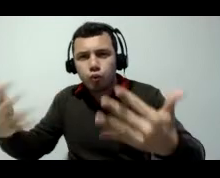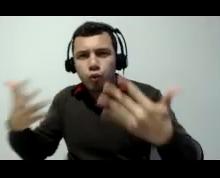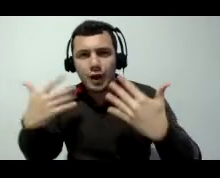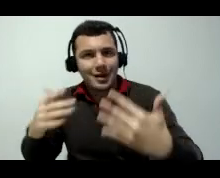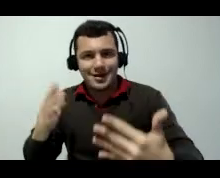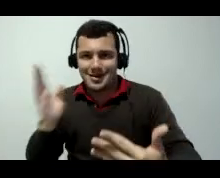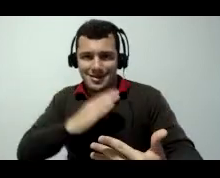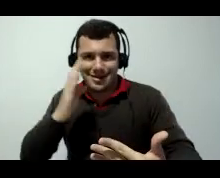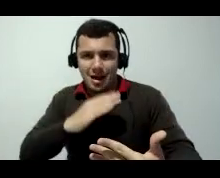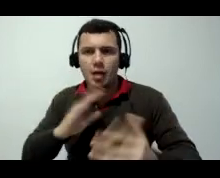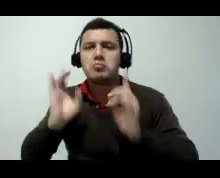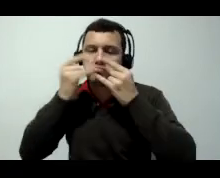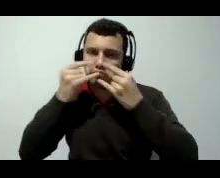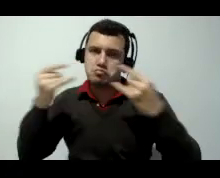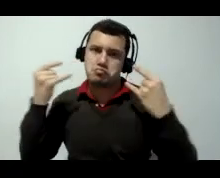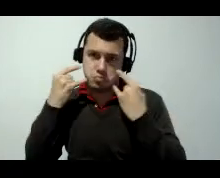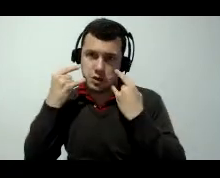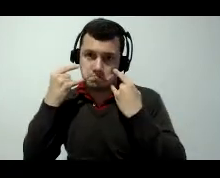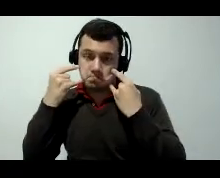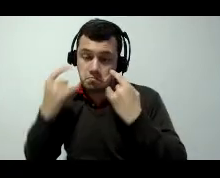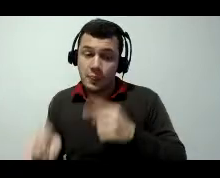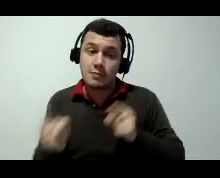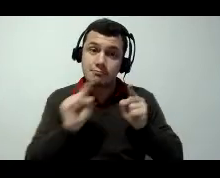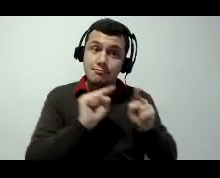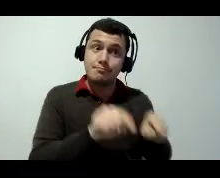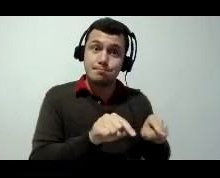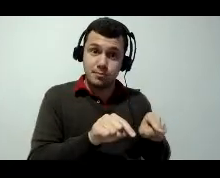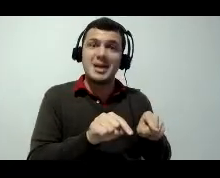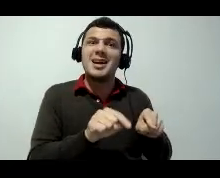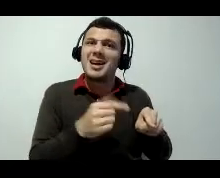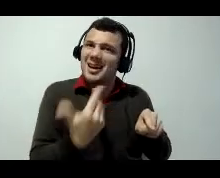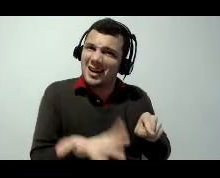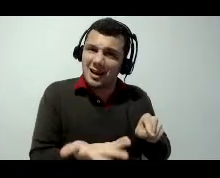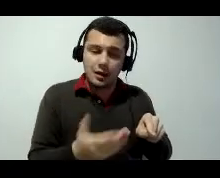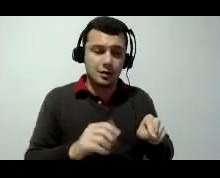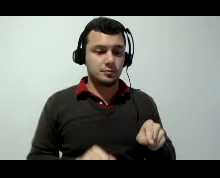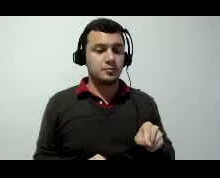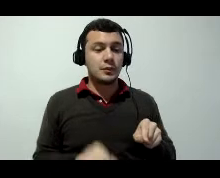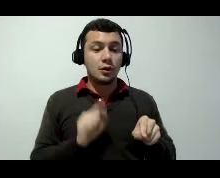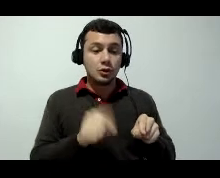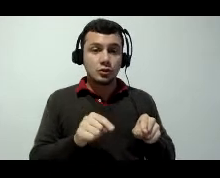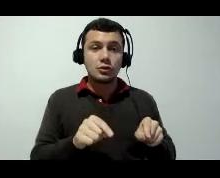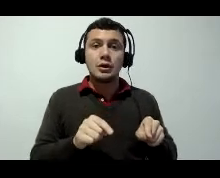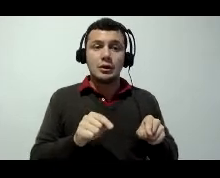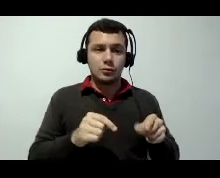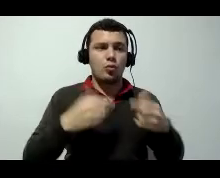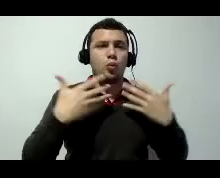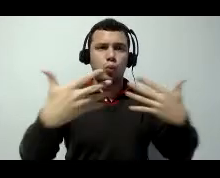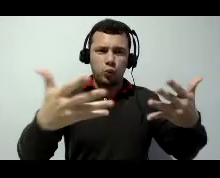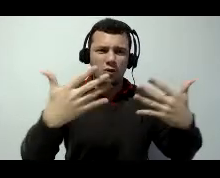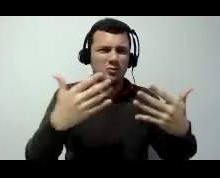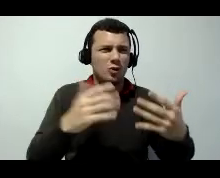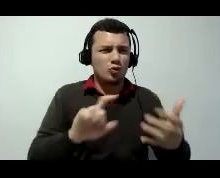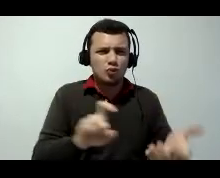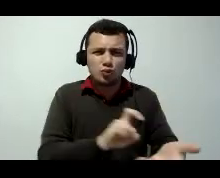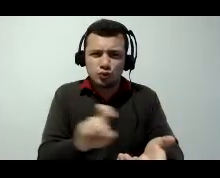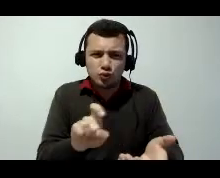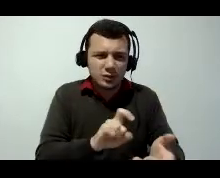haciendo procedimientos con aerosoles, va a tener que tener un respirador N95, al igual que si se encuentra haciendo